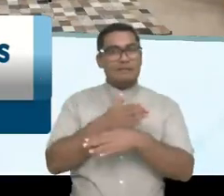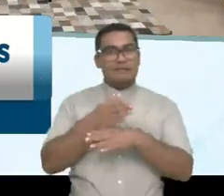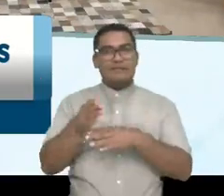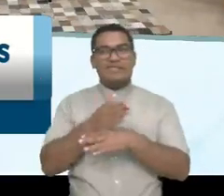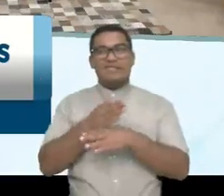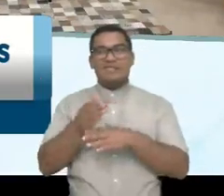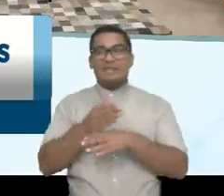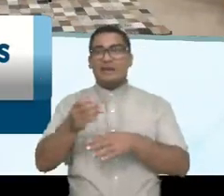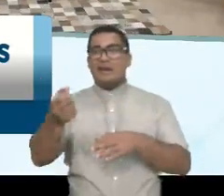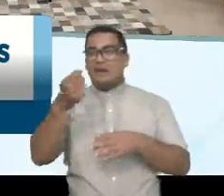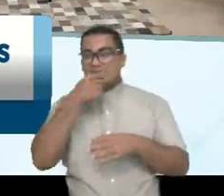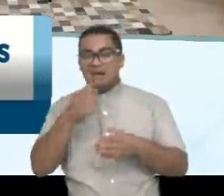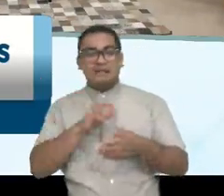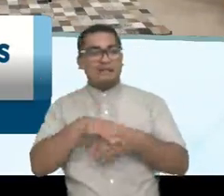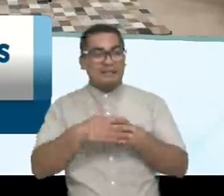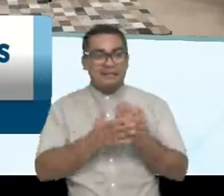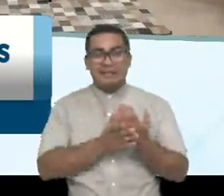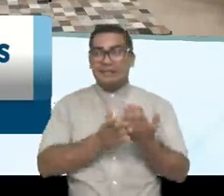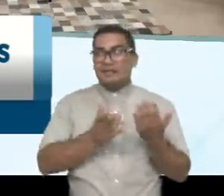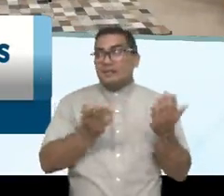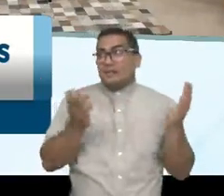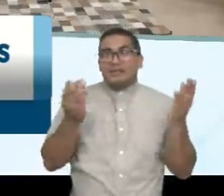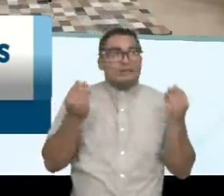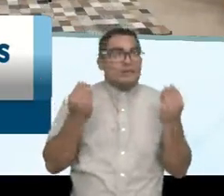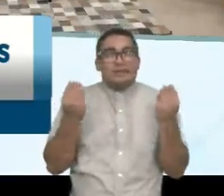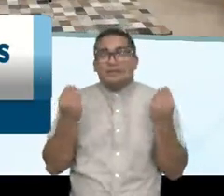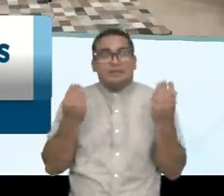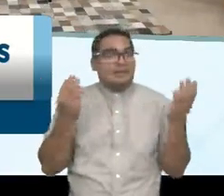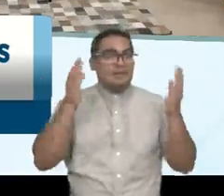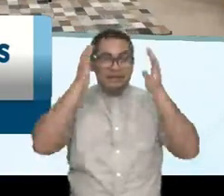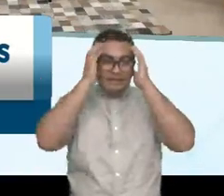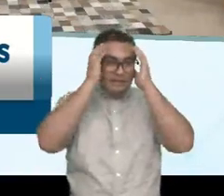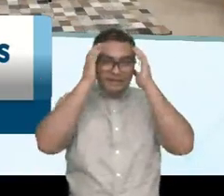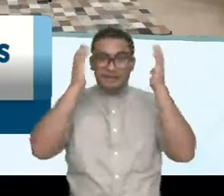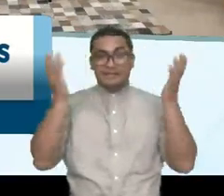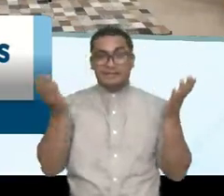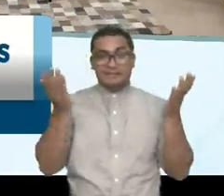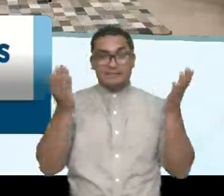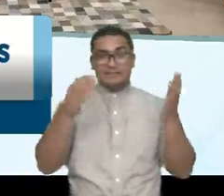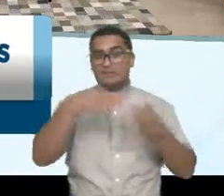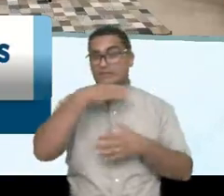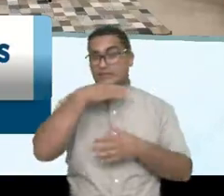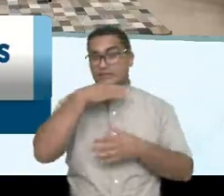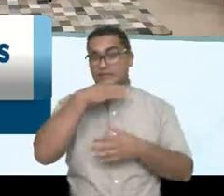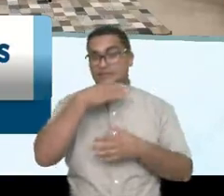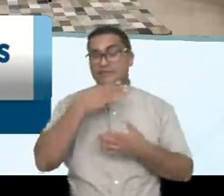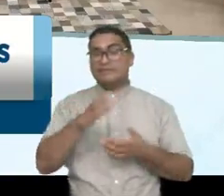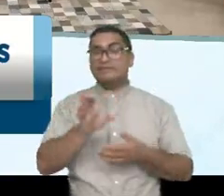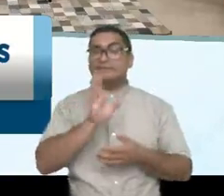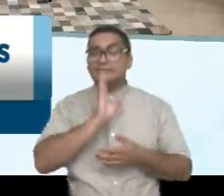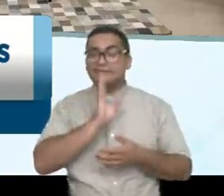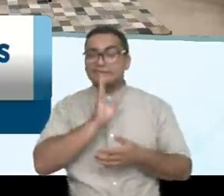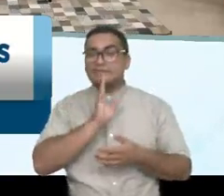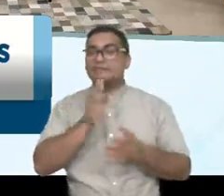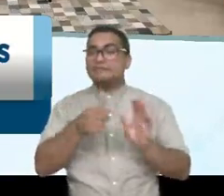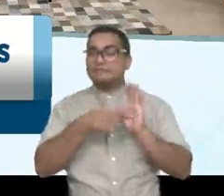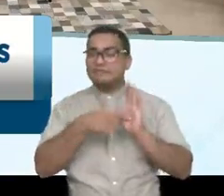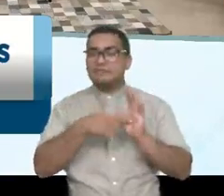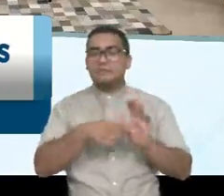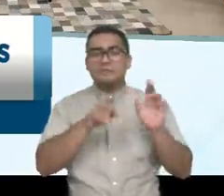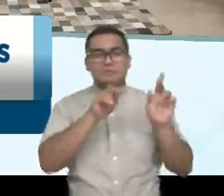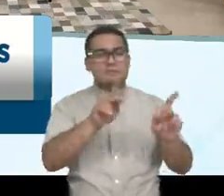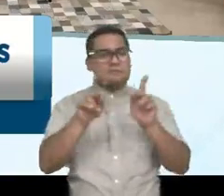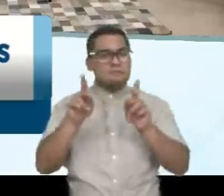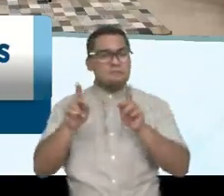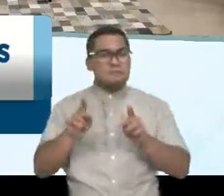de medicamentos. Porque ya están excediendo, ya se están excediendo. Por eso hablábamos de que ahorita está bien que todos